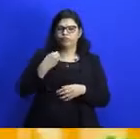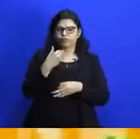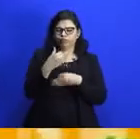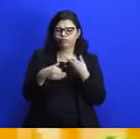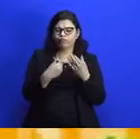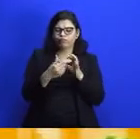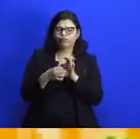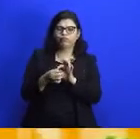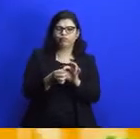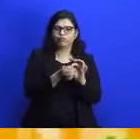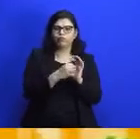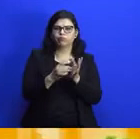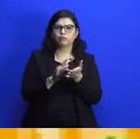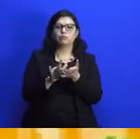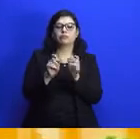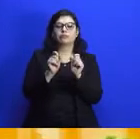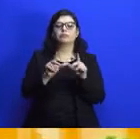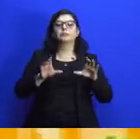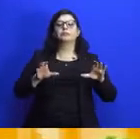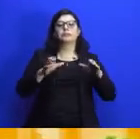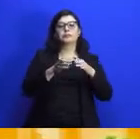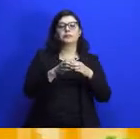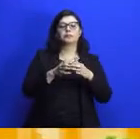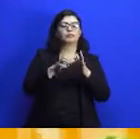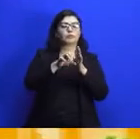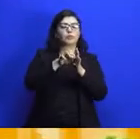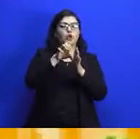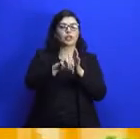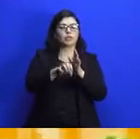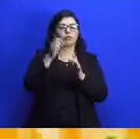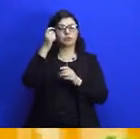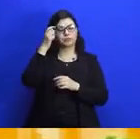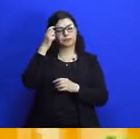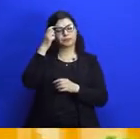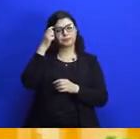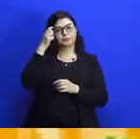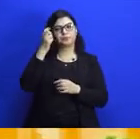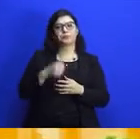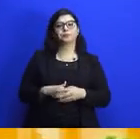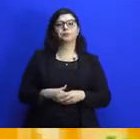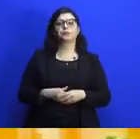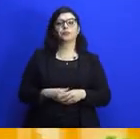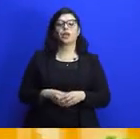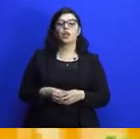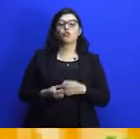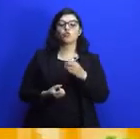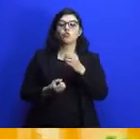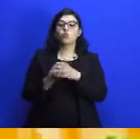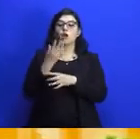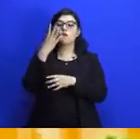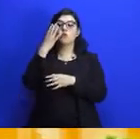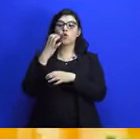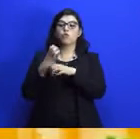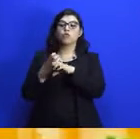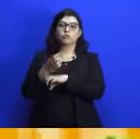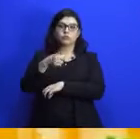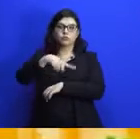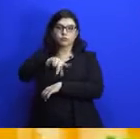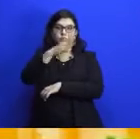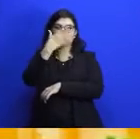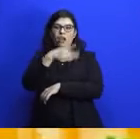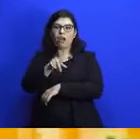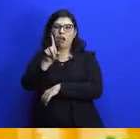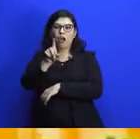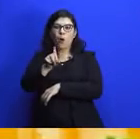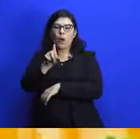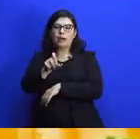por supuesto, la comunidad. Por ejemplo, este año el estado de Nuevo León sufrió una escasez de agua